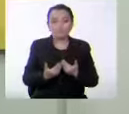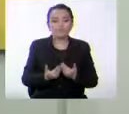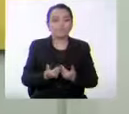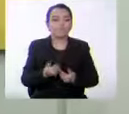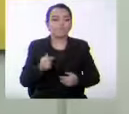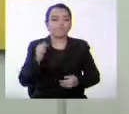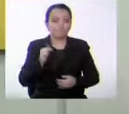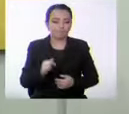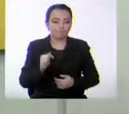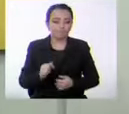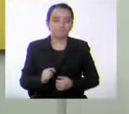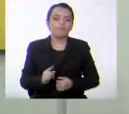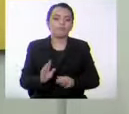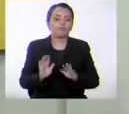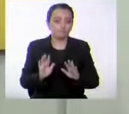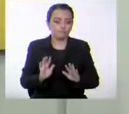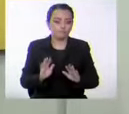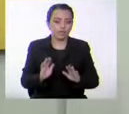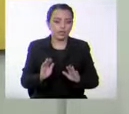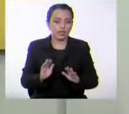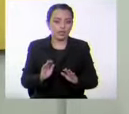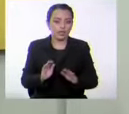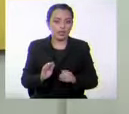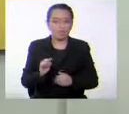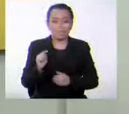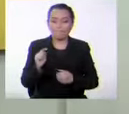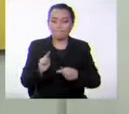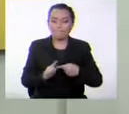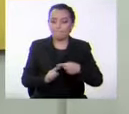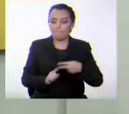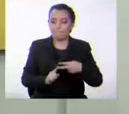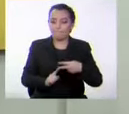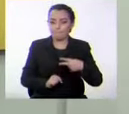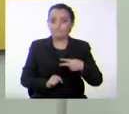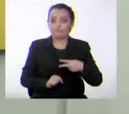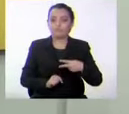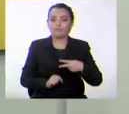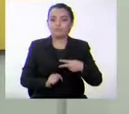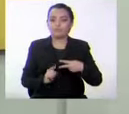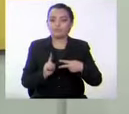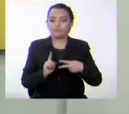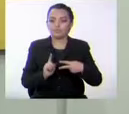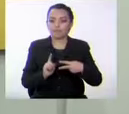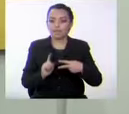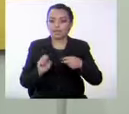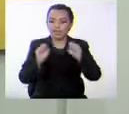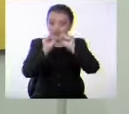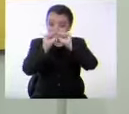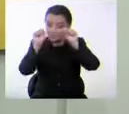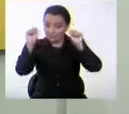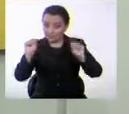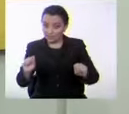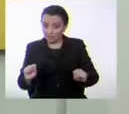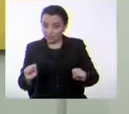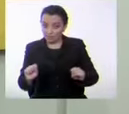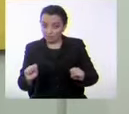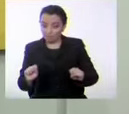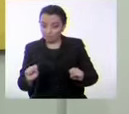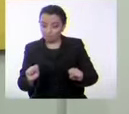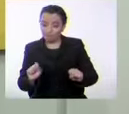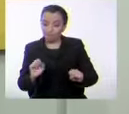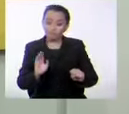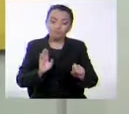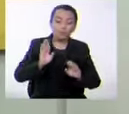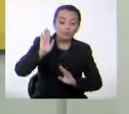en el momento en dos principales y vamos a centrarnos en un sistema parlamentario y un sistema